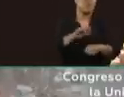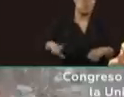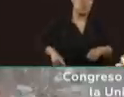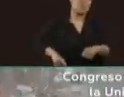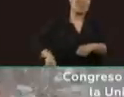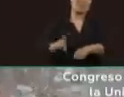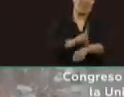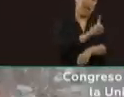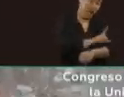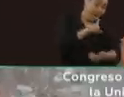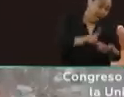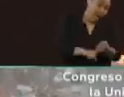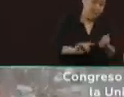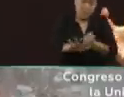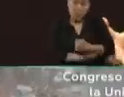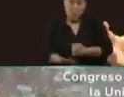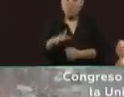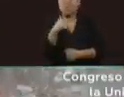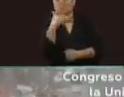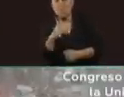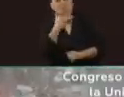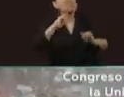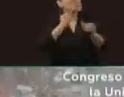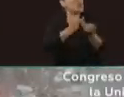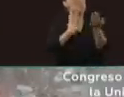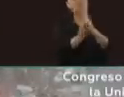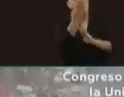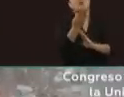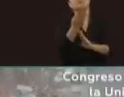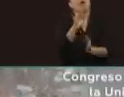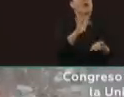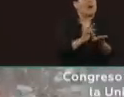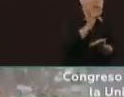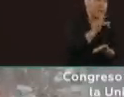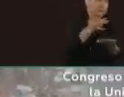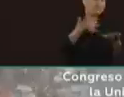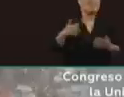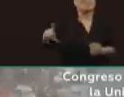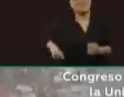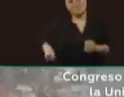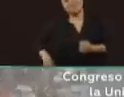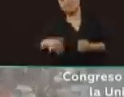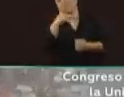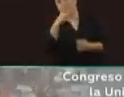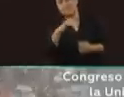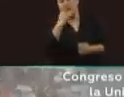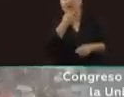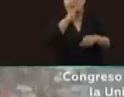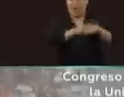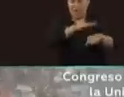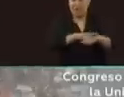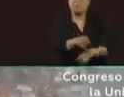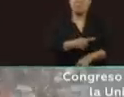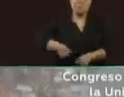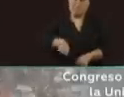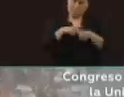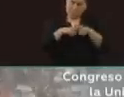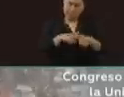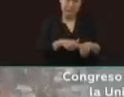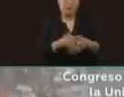Esa corrupción que en el mundo se ejerce gracias a los gobiernos. Y les decimos, seguiremos atentos